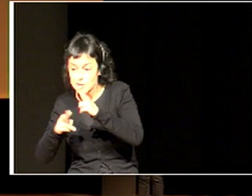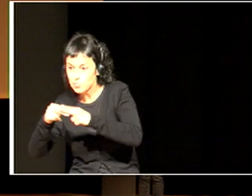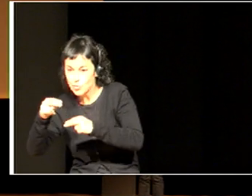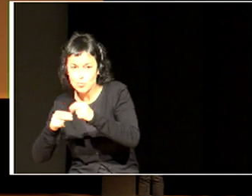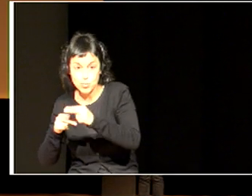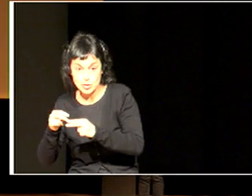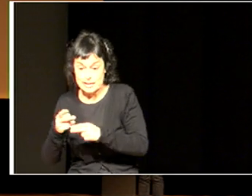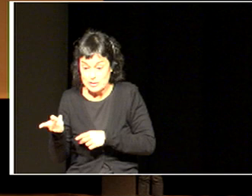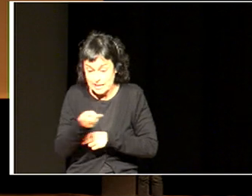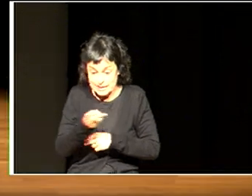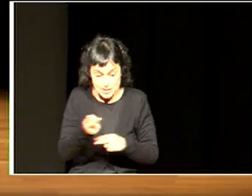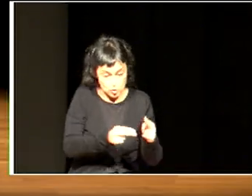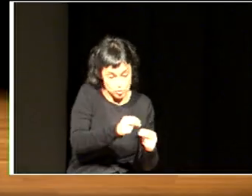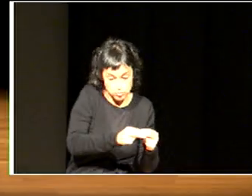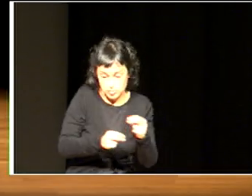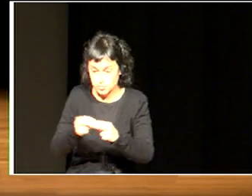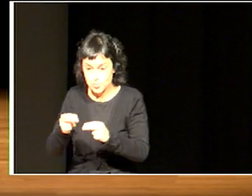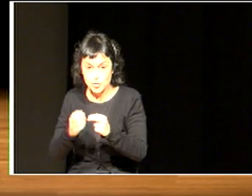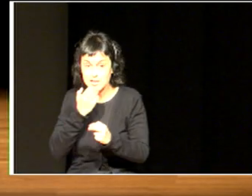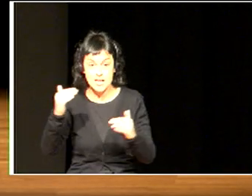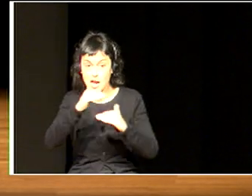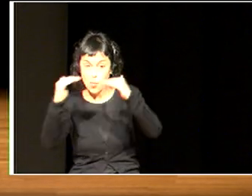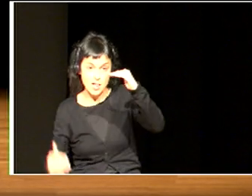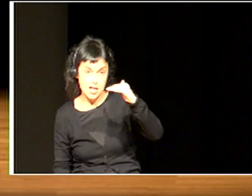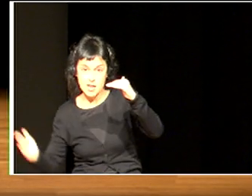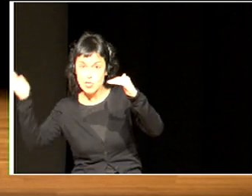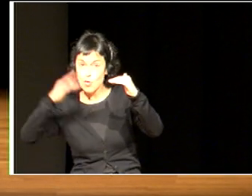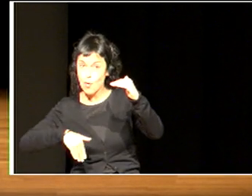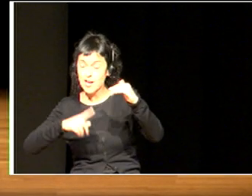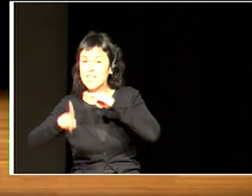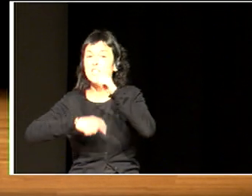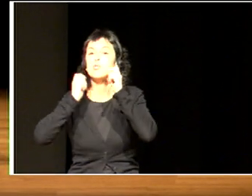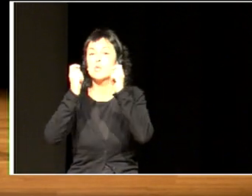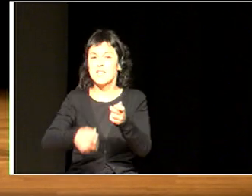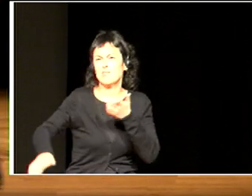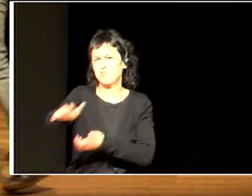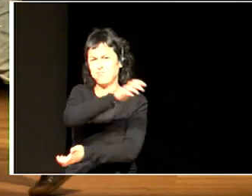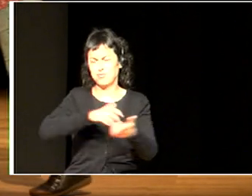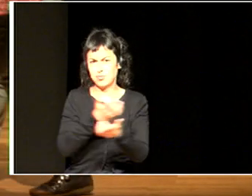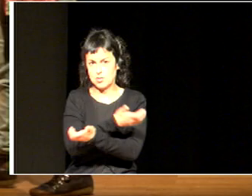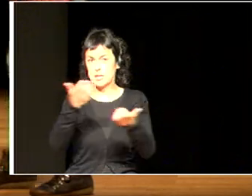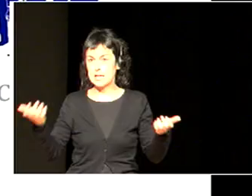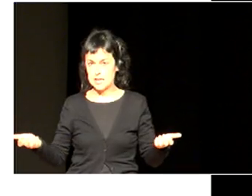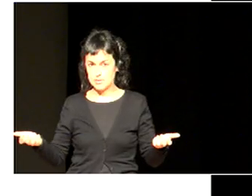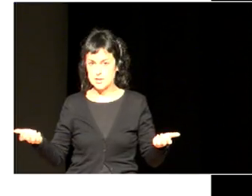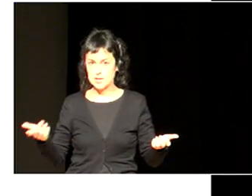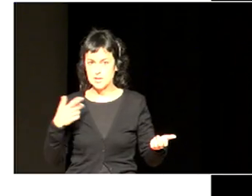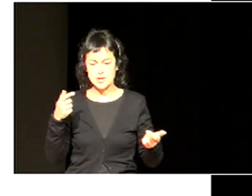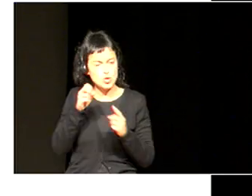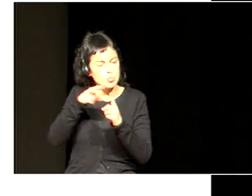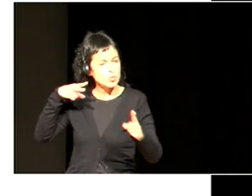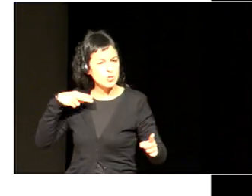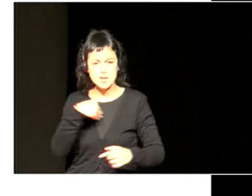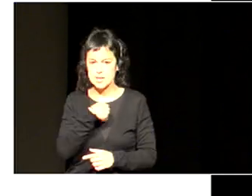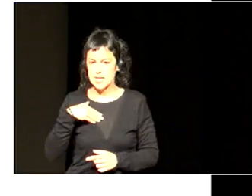construcción en desigualdad produce conflictos a veces muy graves por lo tanto pongamos esa perspectiva de